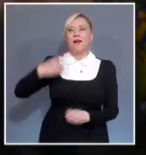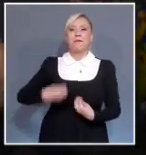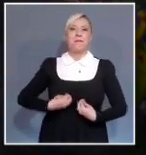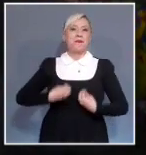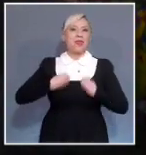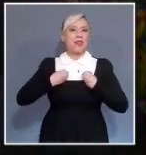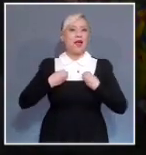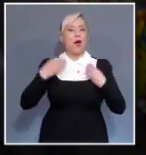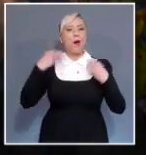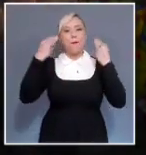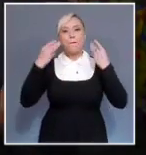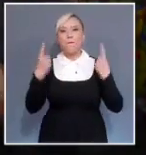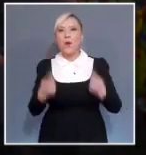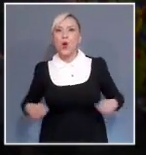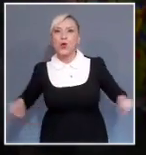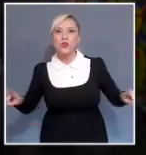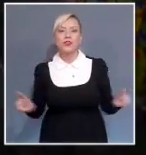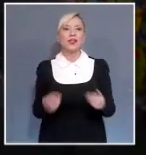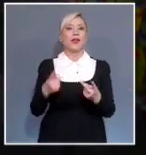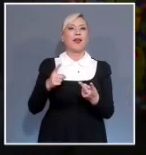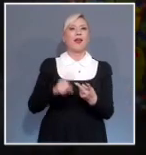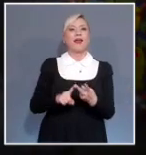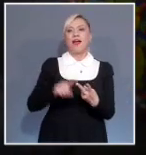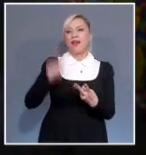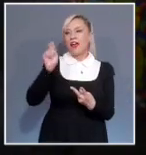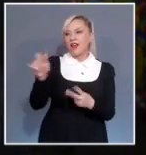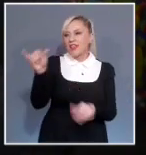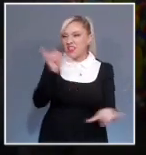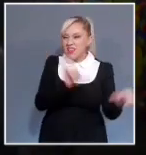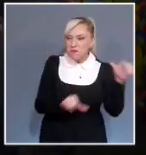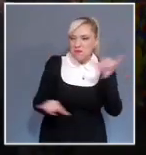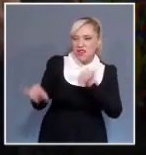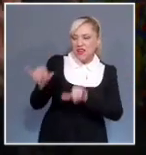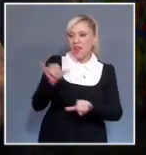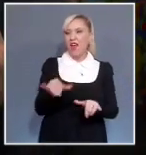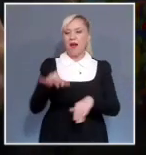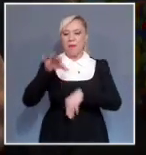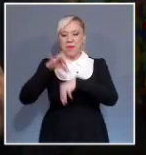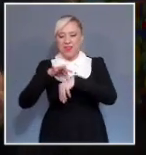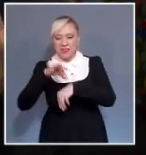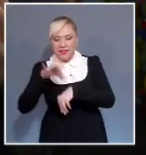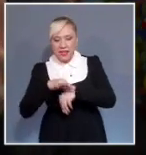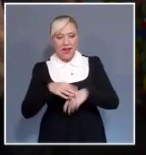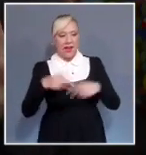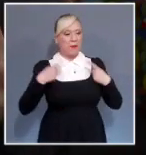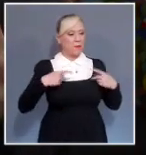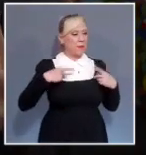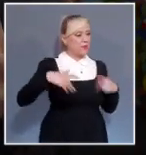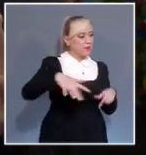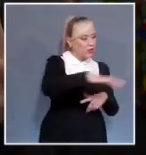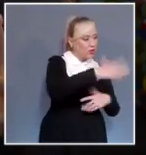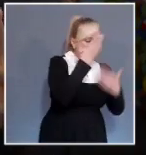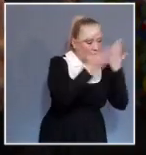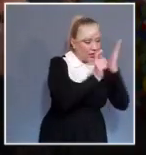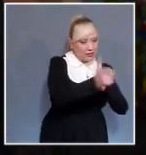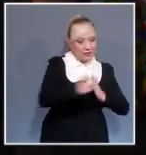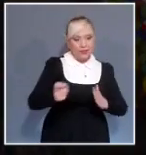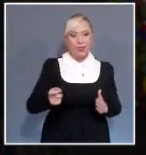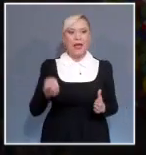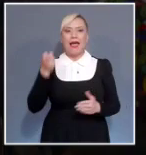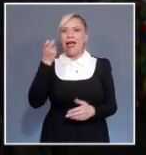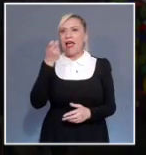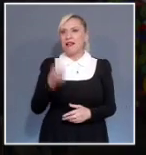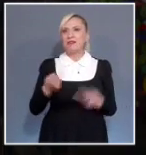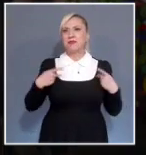social, la química, la medicina, a un público general que se pueda interesar por estos temas, y cómo